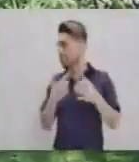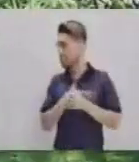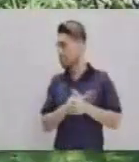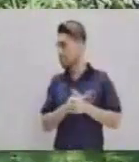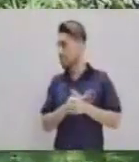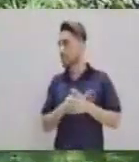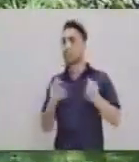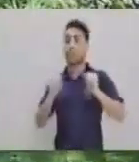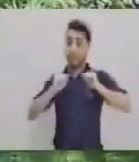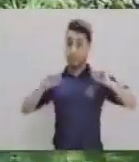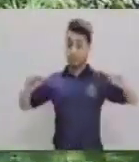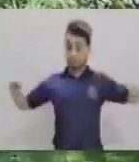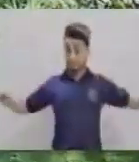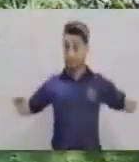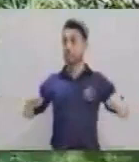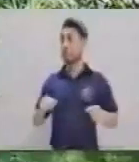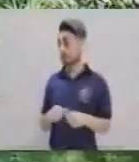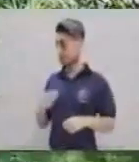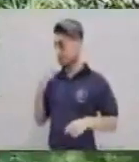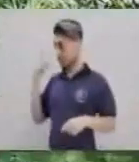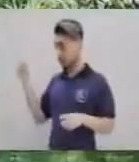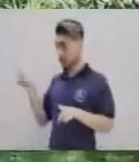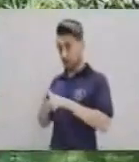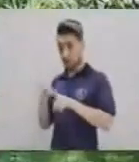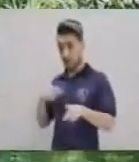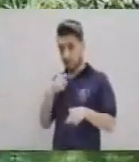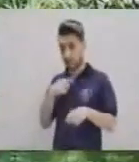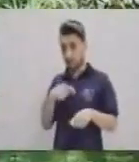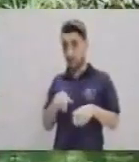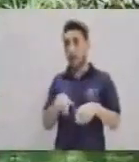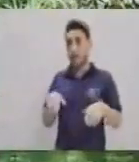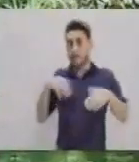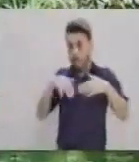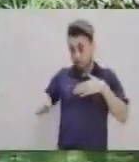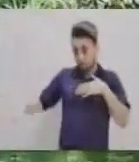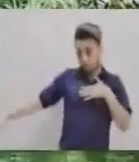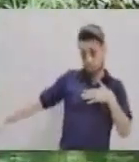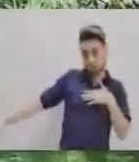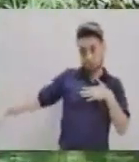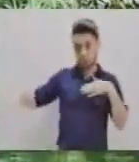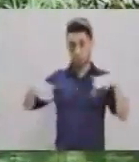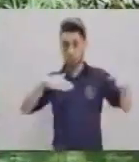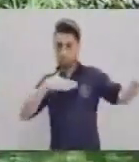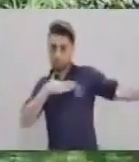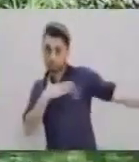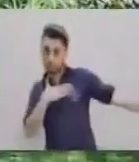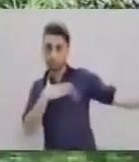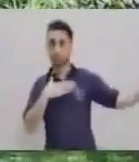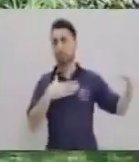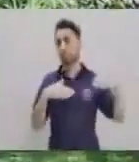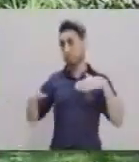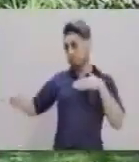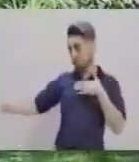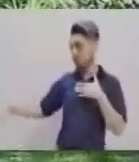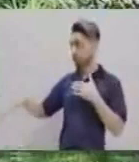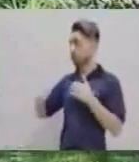lo que son estiramientos, acá hacia la lado izquierdo